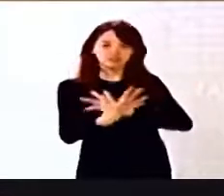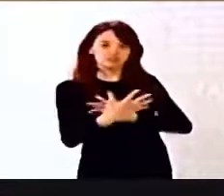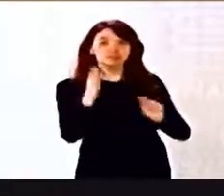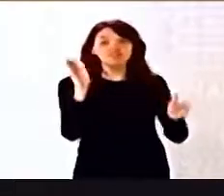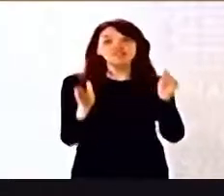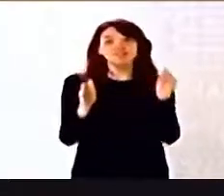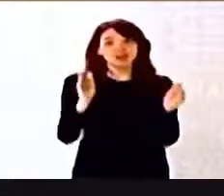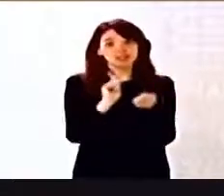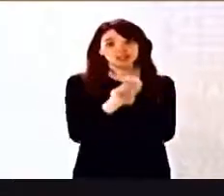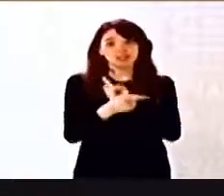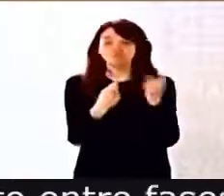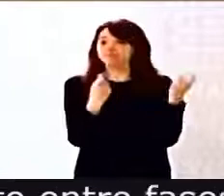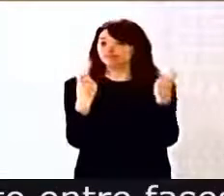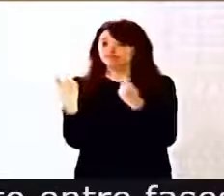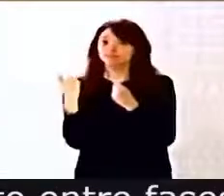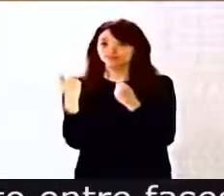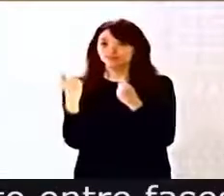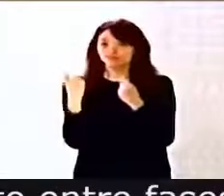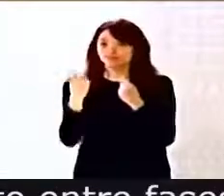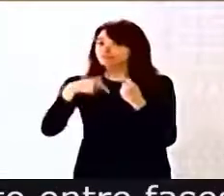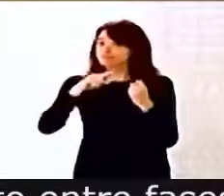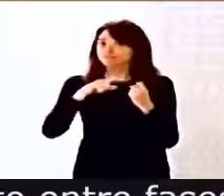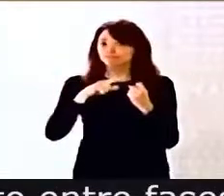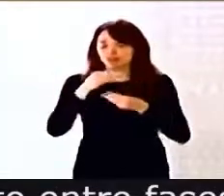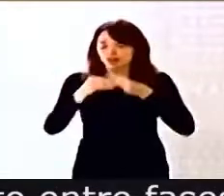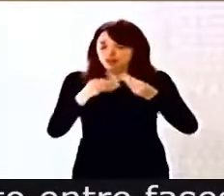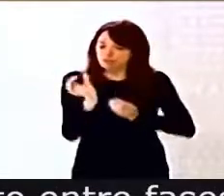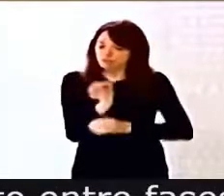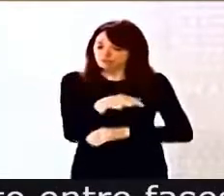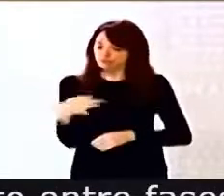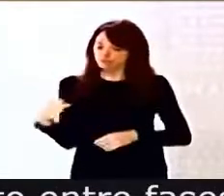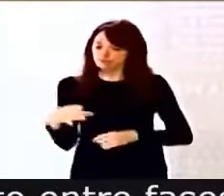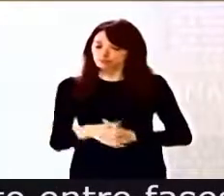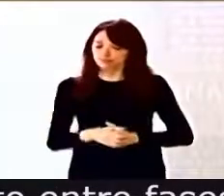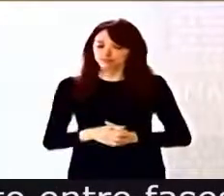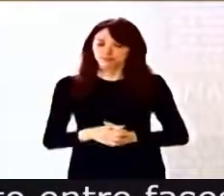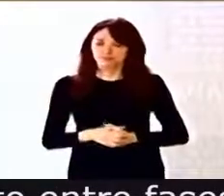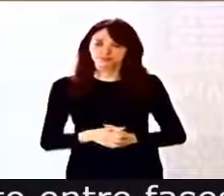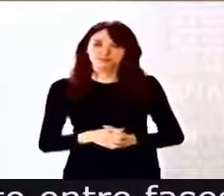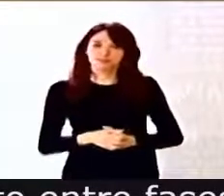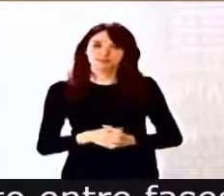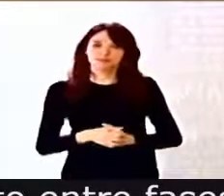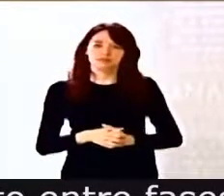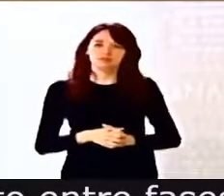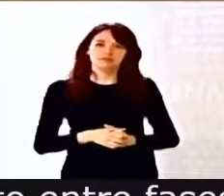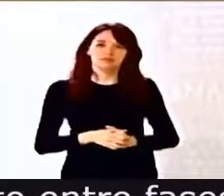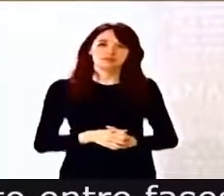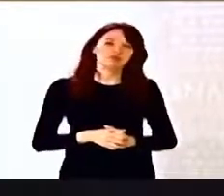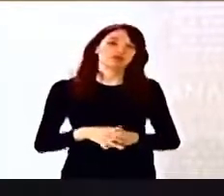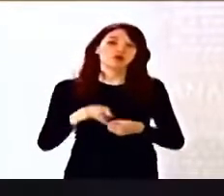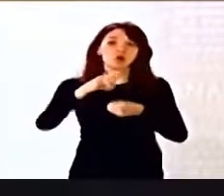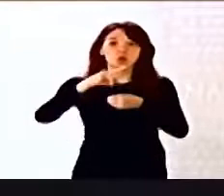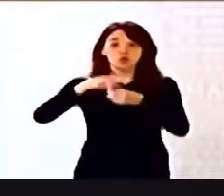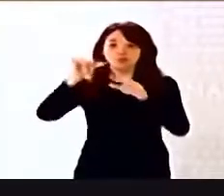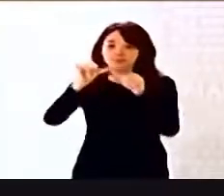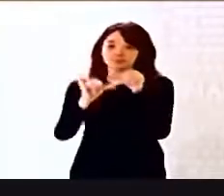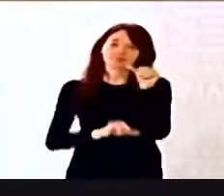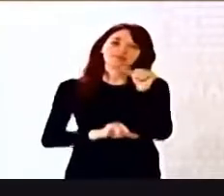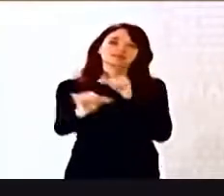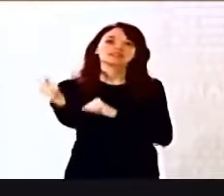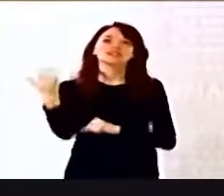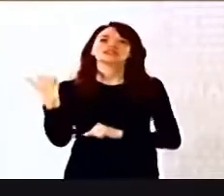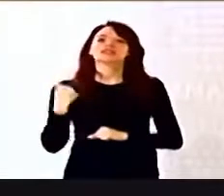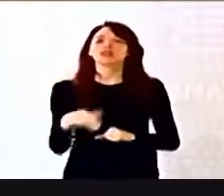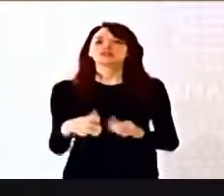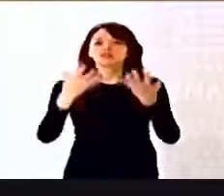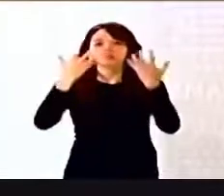que es muy necesario que las hagamos efectivas. A partir del próximo lunes se pondrán en marcha